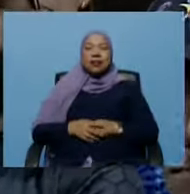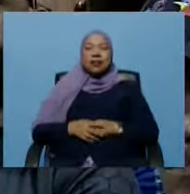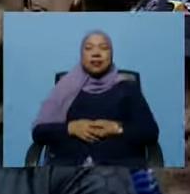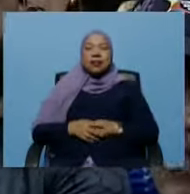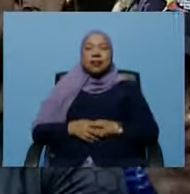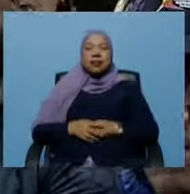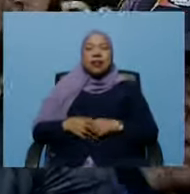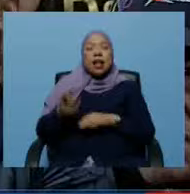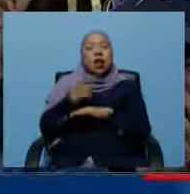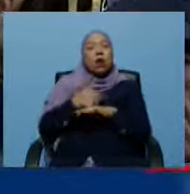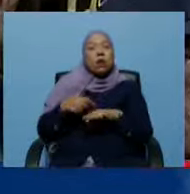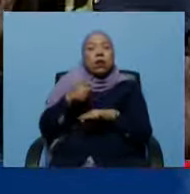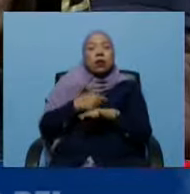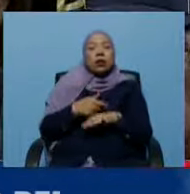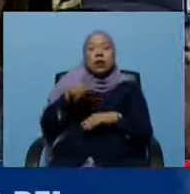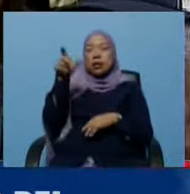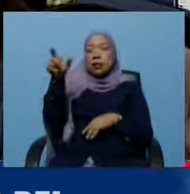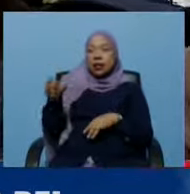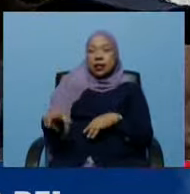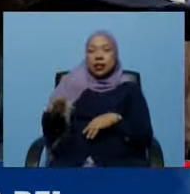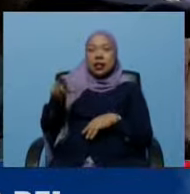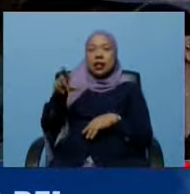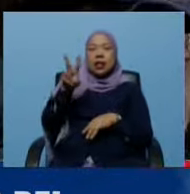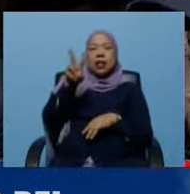Gobernador Gilberto Pinto, siempre